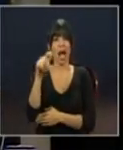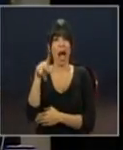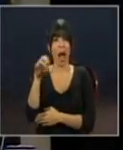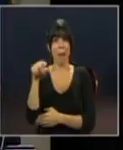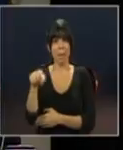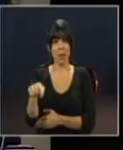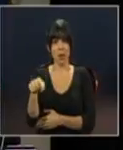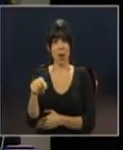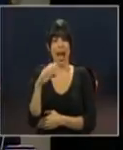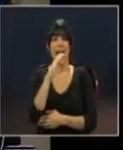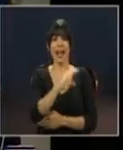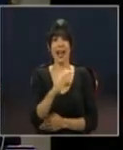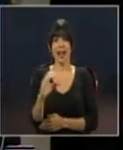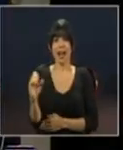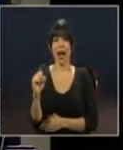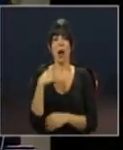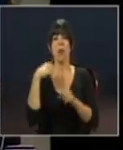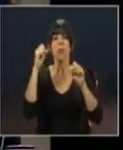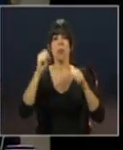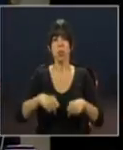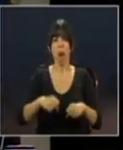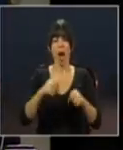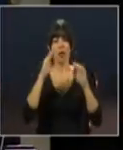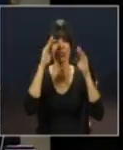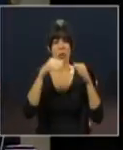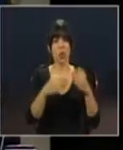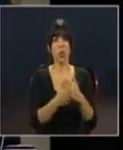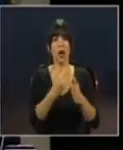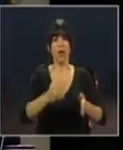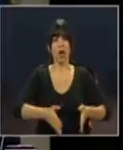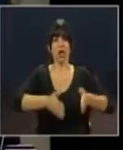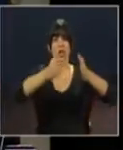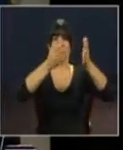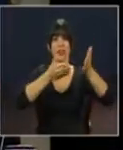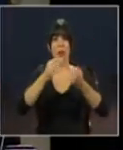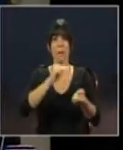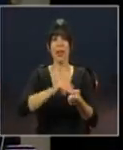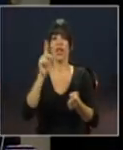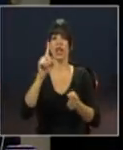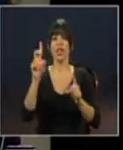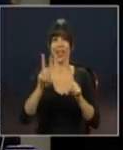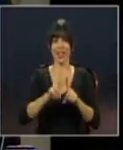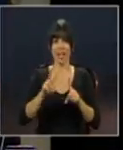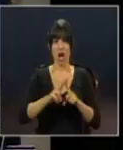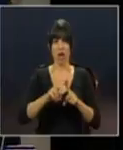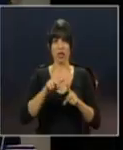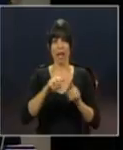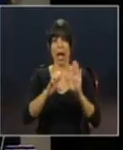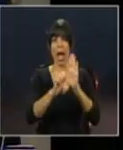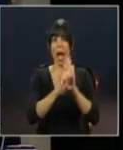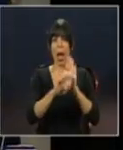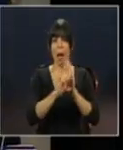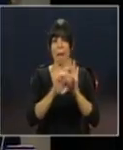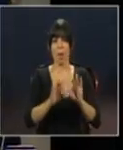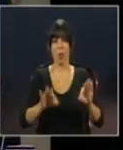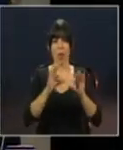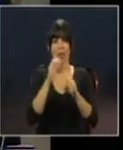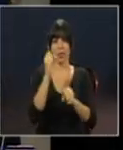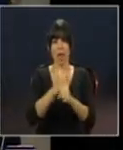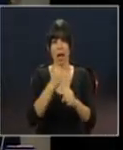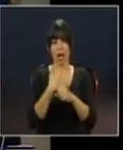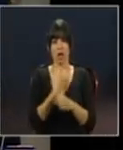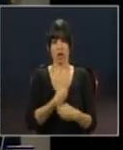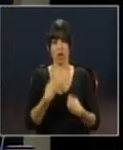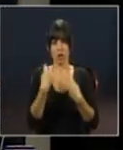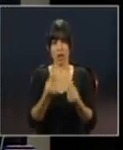En el caso de la Caja, podría aludir a la nueva torre de servicios médicos de Nicoya como un ejemplo emblemático de la tarea que